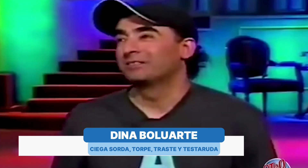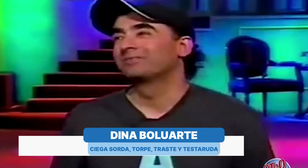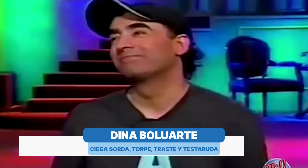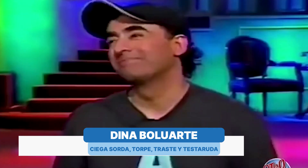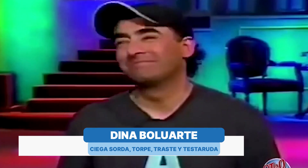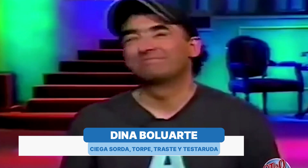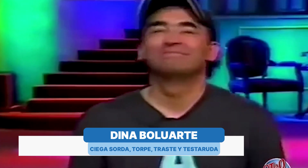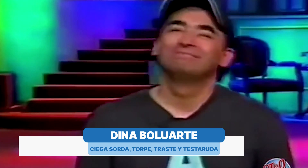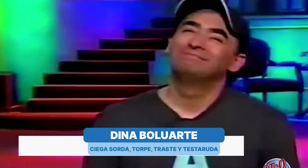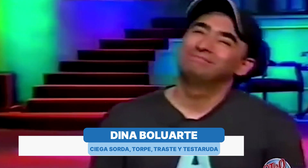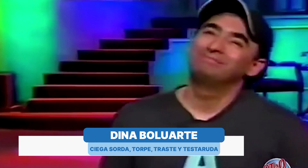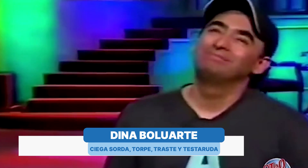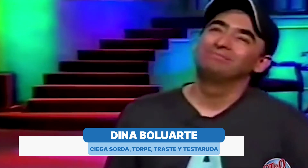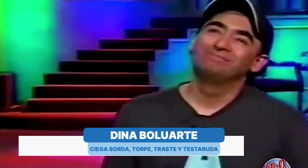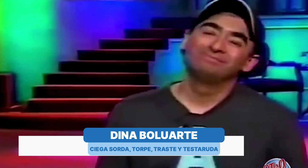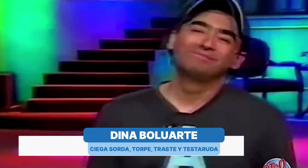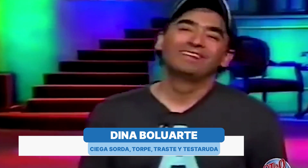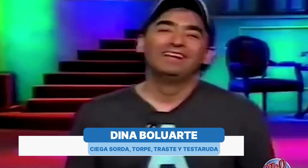No.